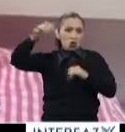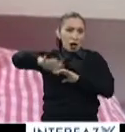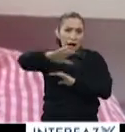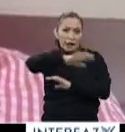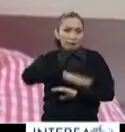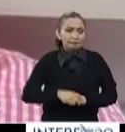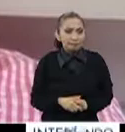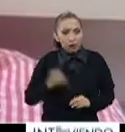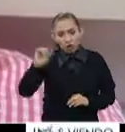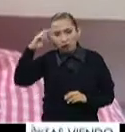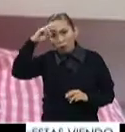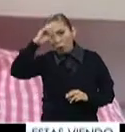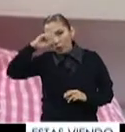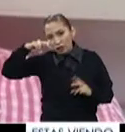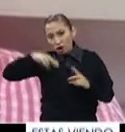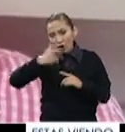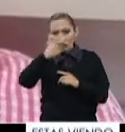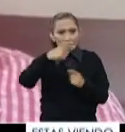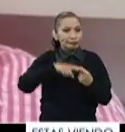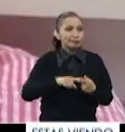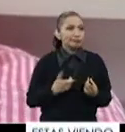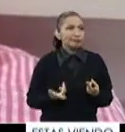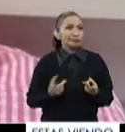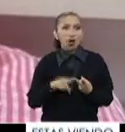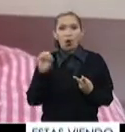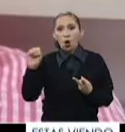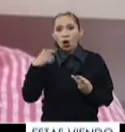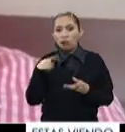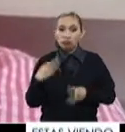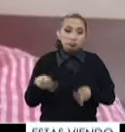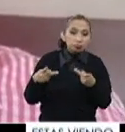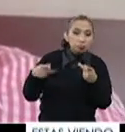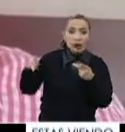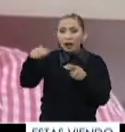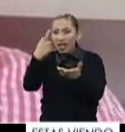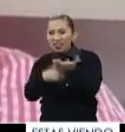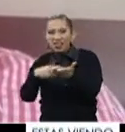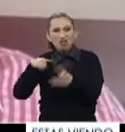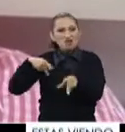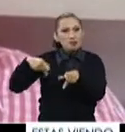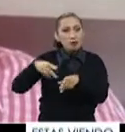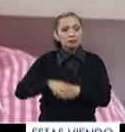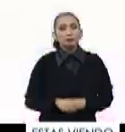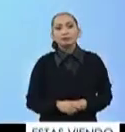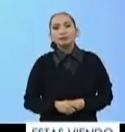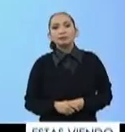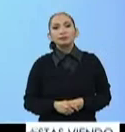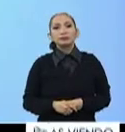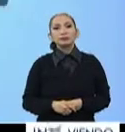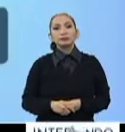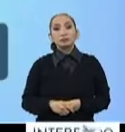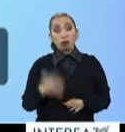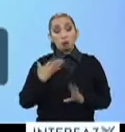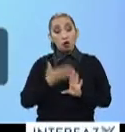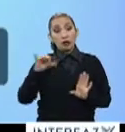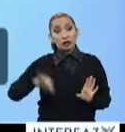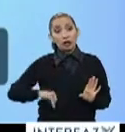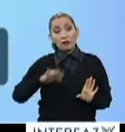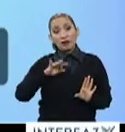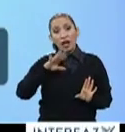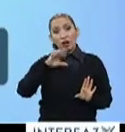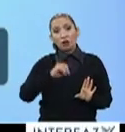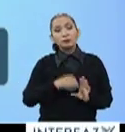en otros sentidos, digamos el aspecto económico o de la comercialización que ya mencionábamos. Pues muy interesante,